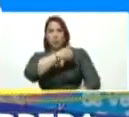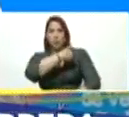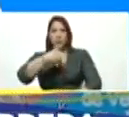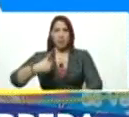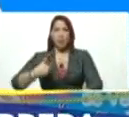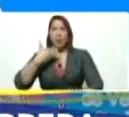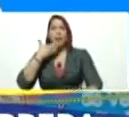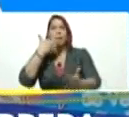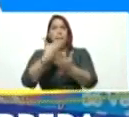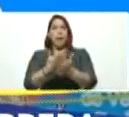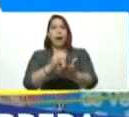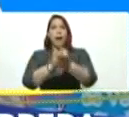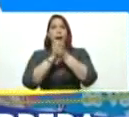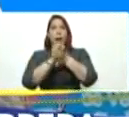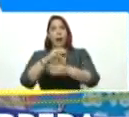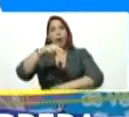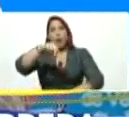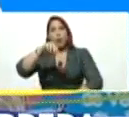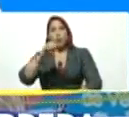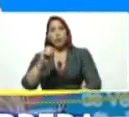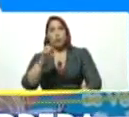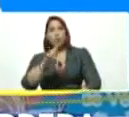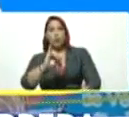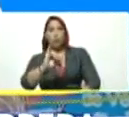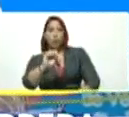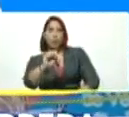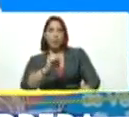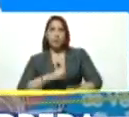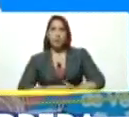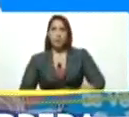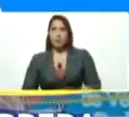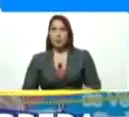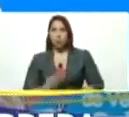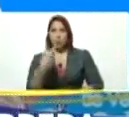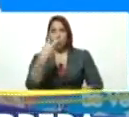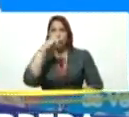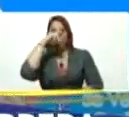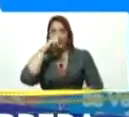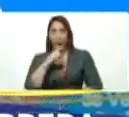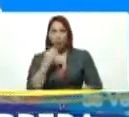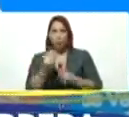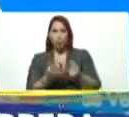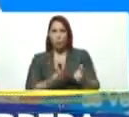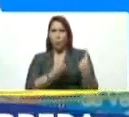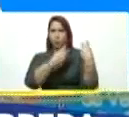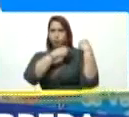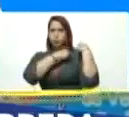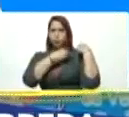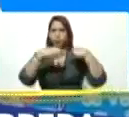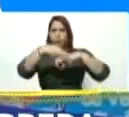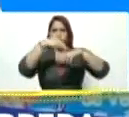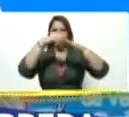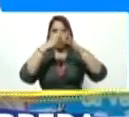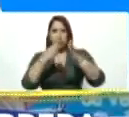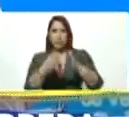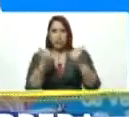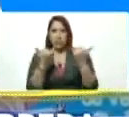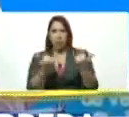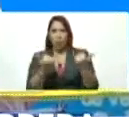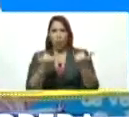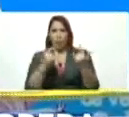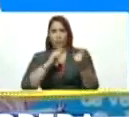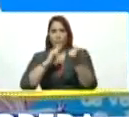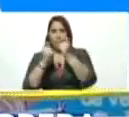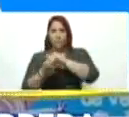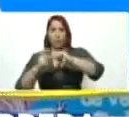a la compañera Noris Herrera sus 2 años como ministra. Ahora va a cumplir